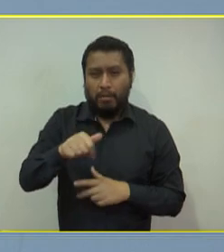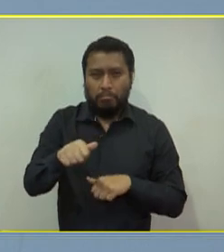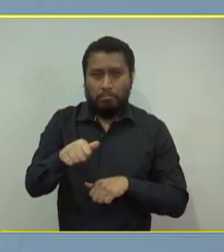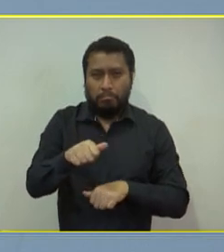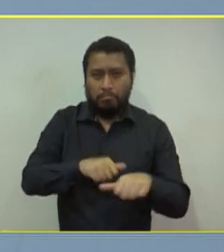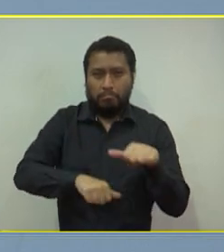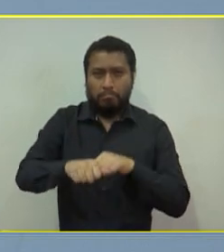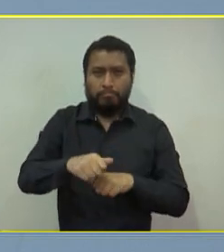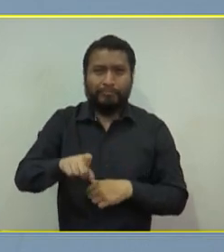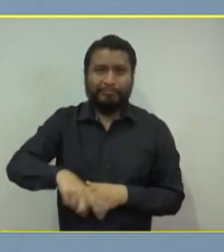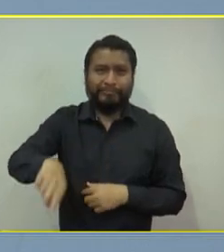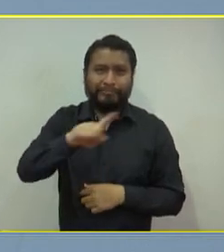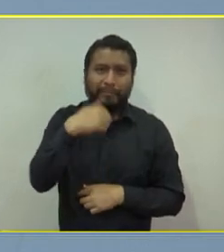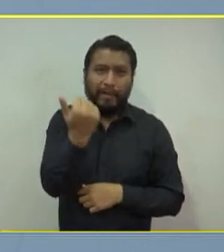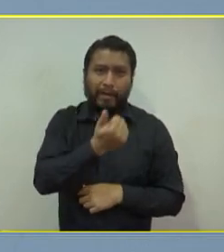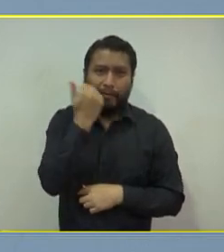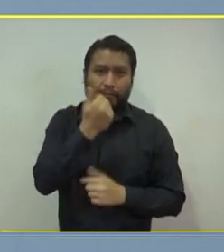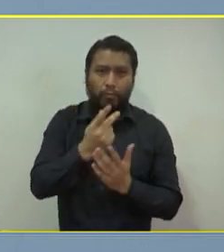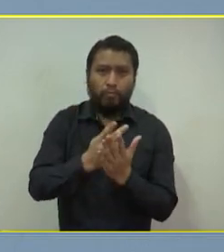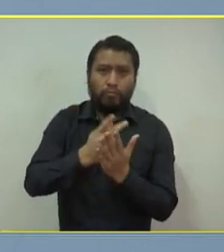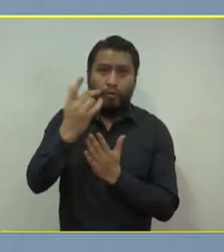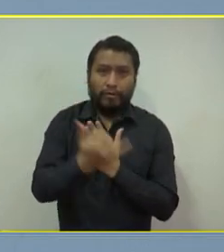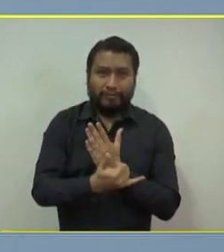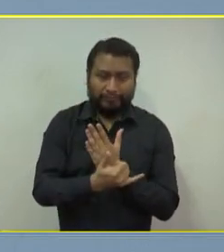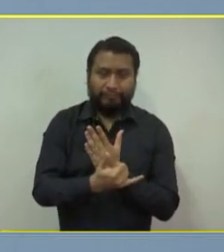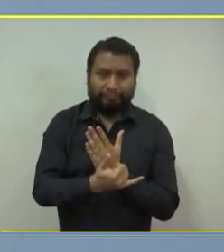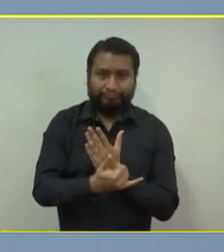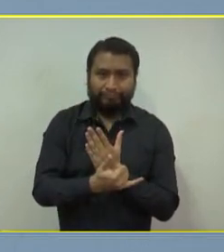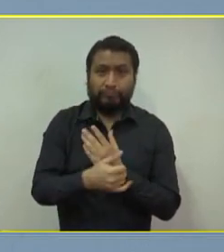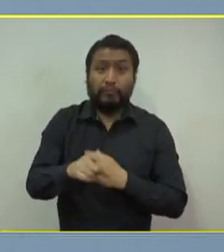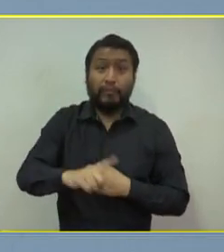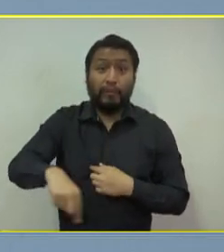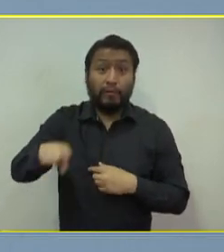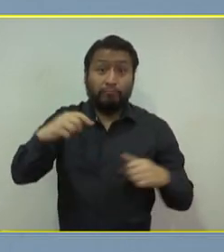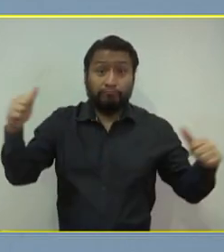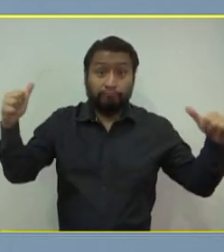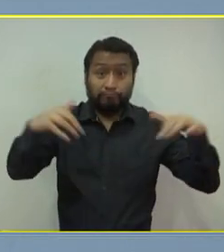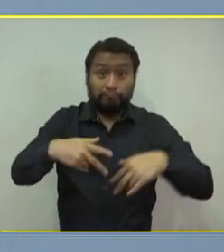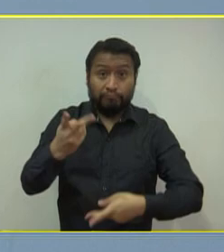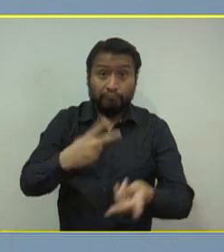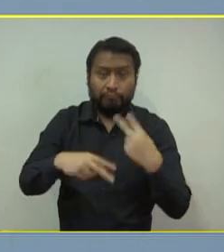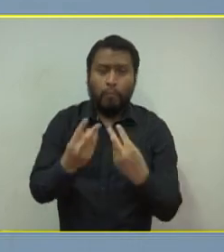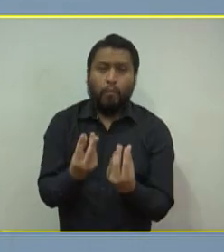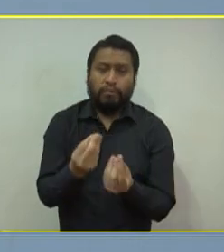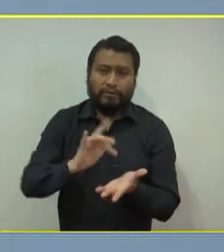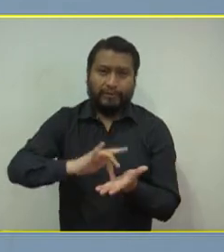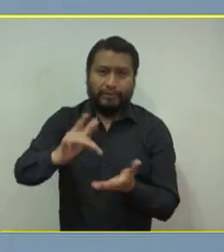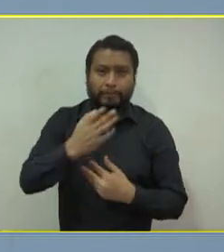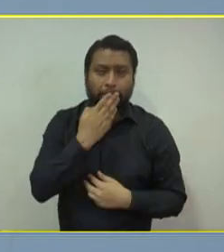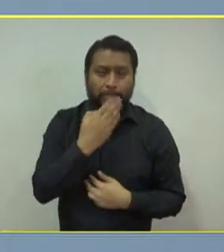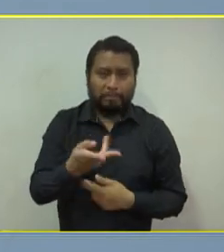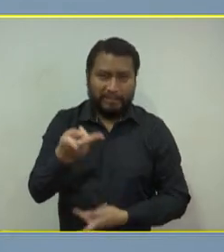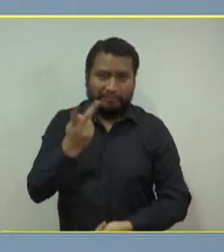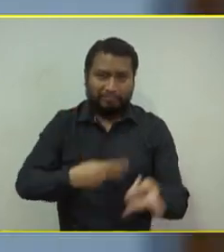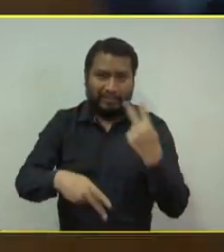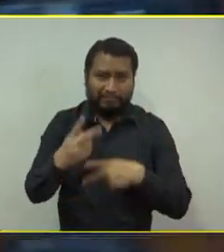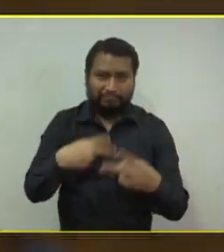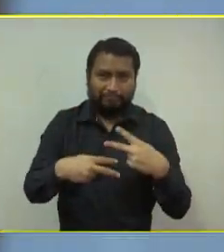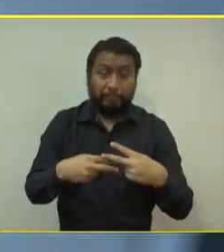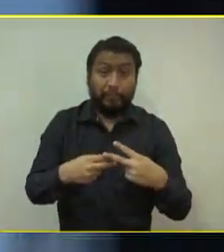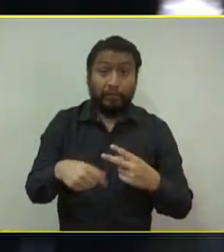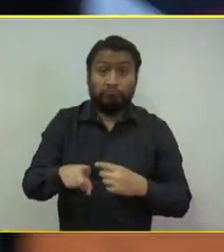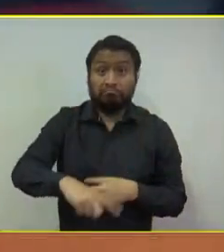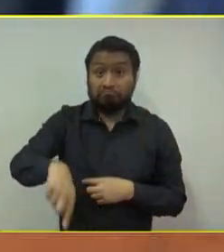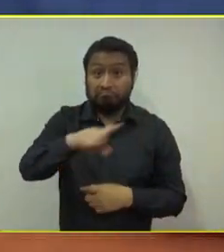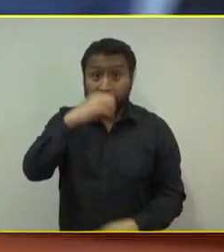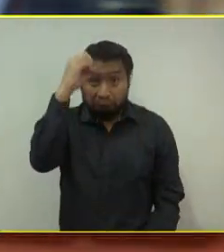de los alumnos, darles las gracias por estar aquí, darles la bienvenida y pues si les parece